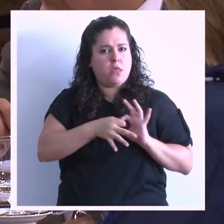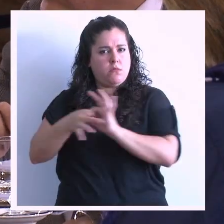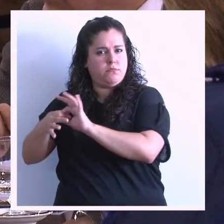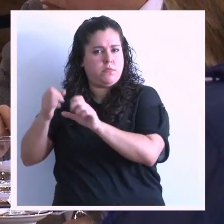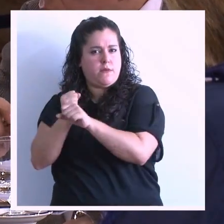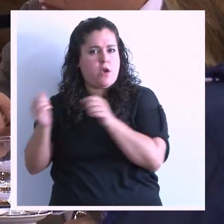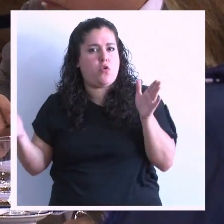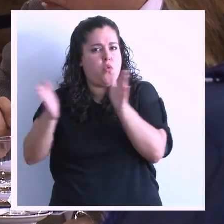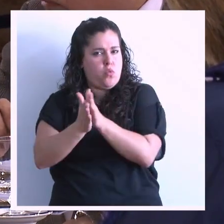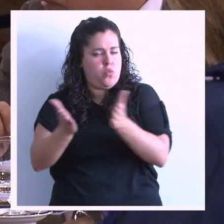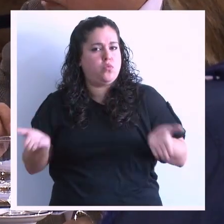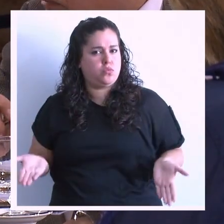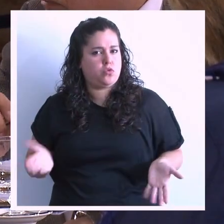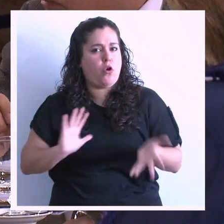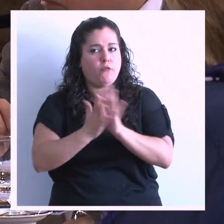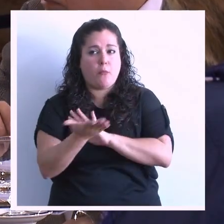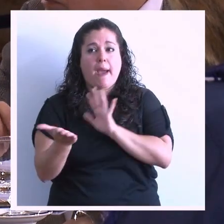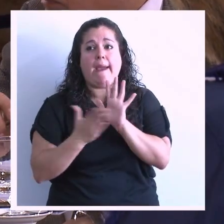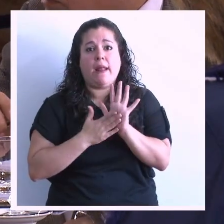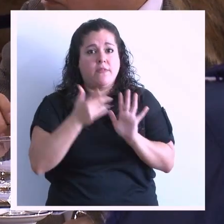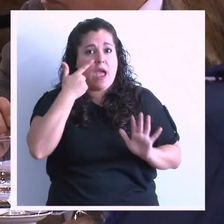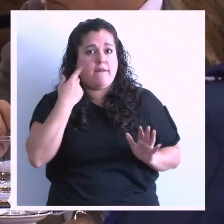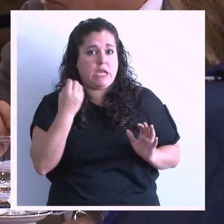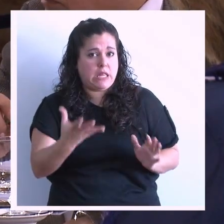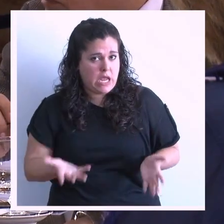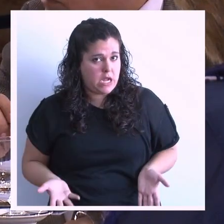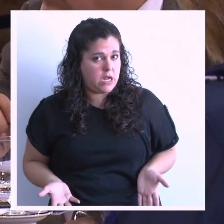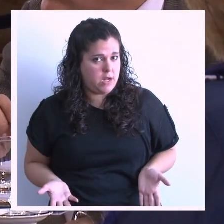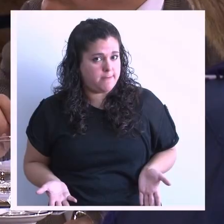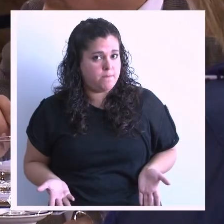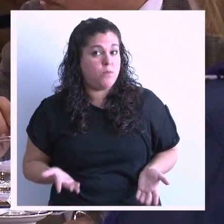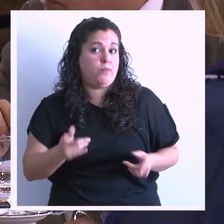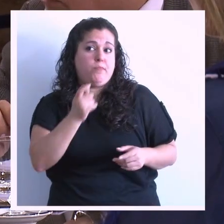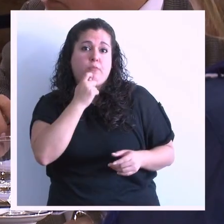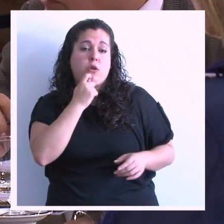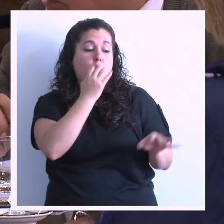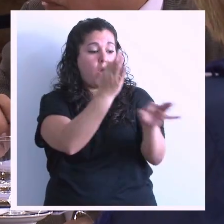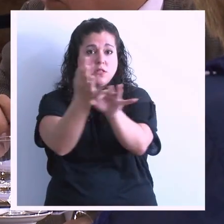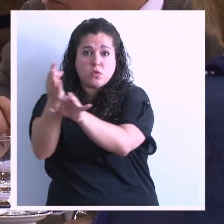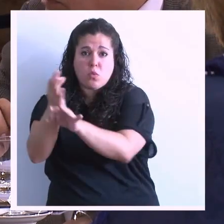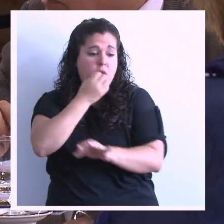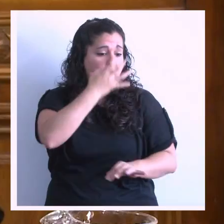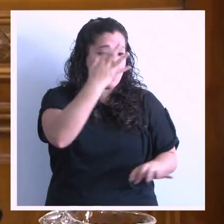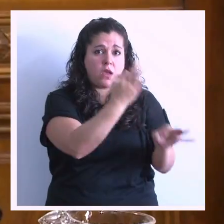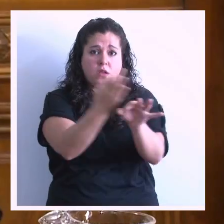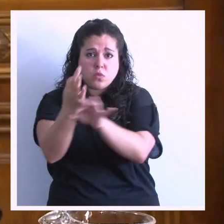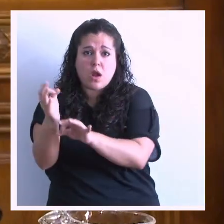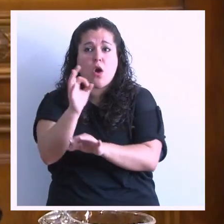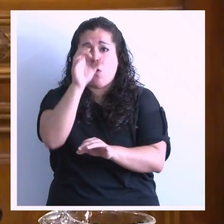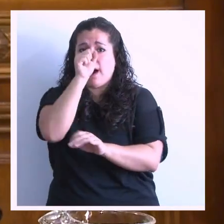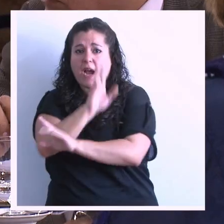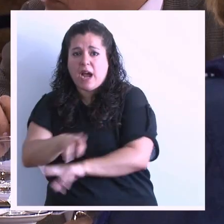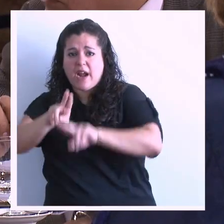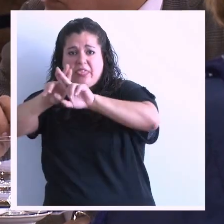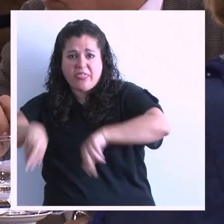que tener en cuenta, cantidad de niños en un determinado local. Hay muchas cuestiones, ¿no?,